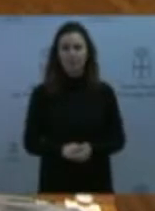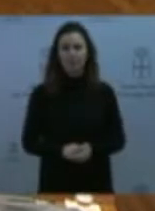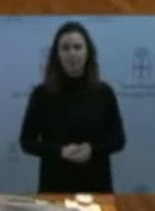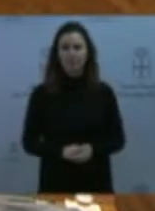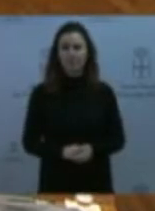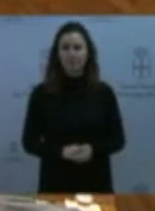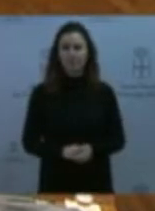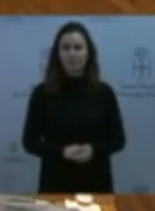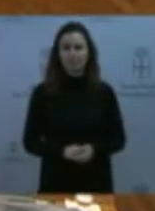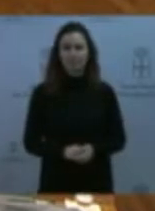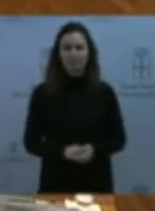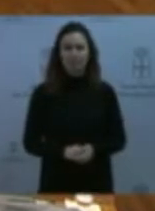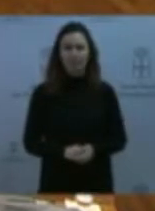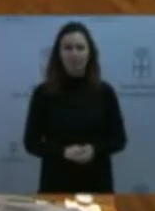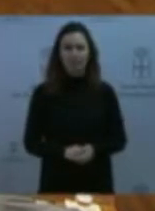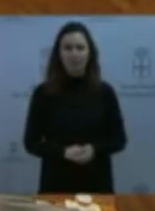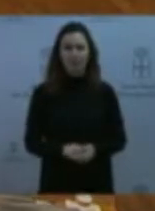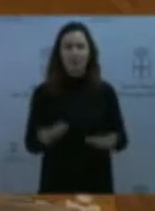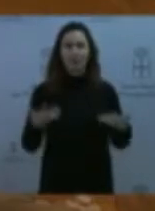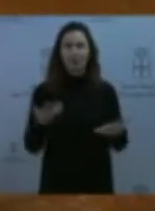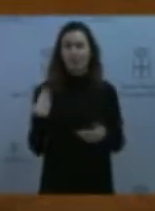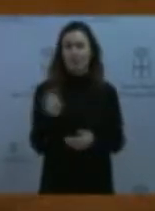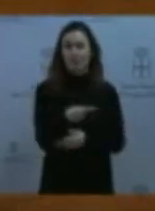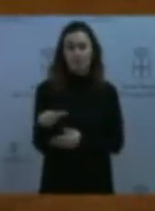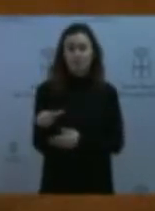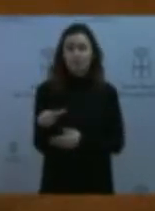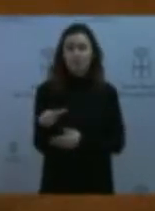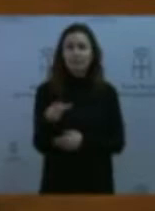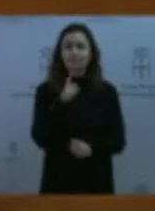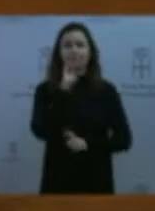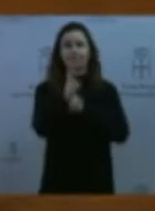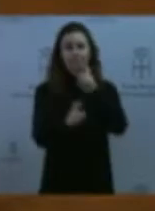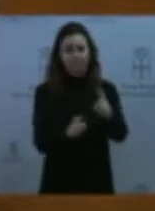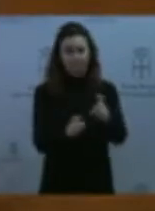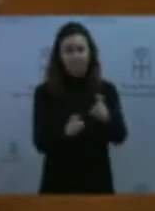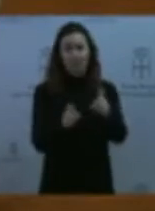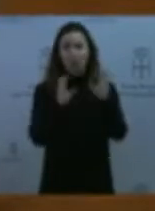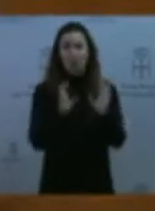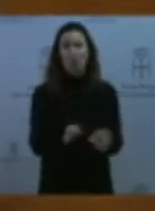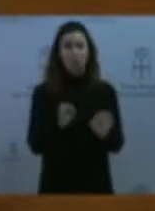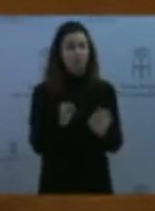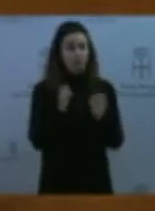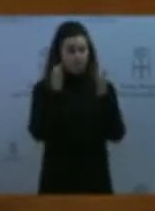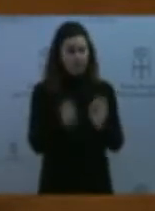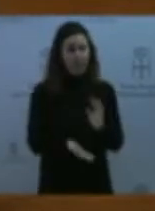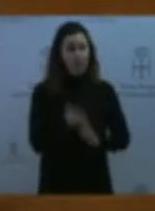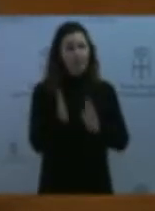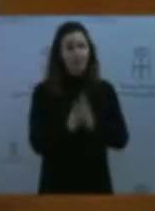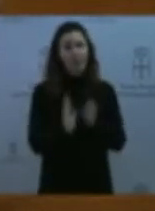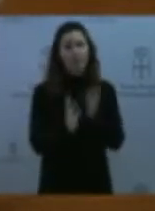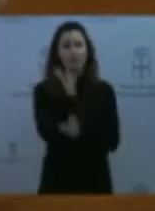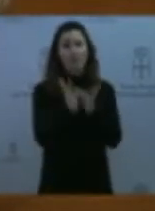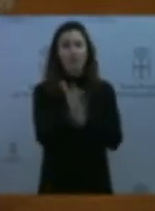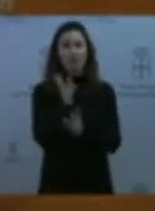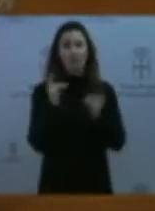Hace 2 semanas advertíamos de lo que se nos venía encima en materia de incendios forestales, tras los incendios de Cantabria y con